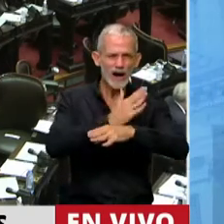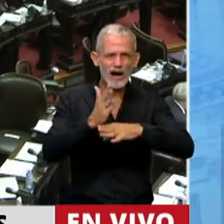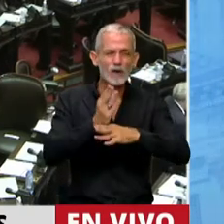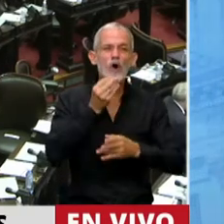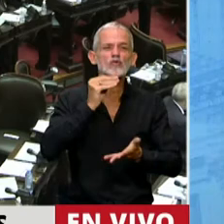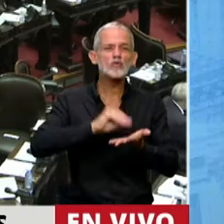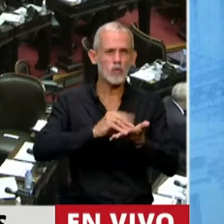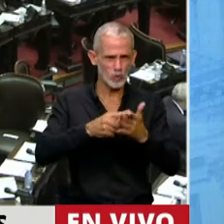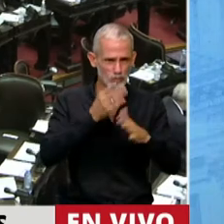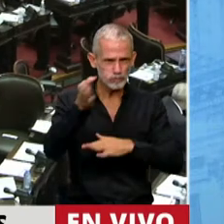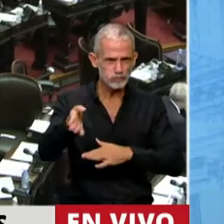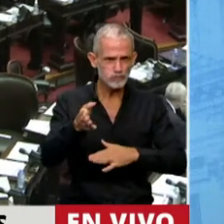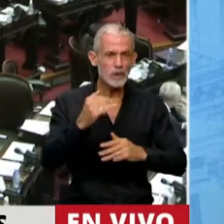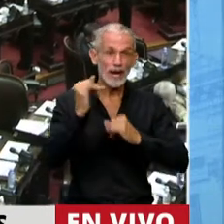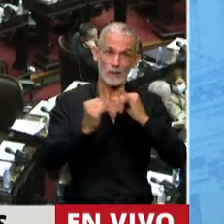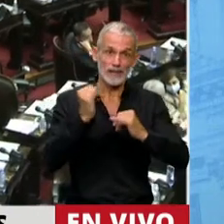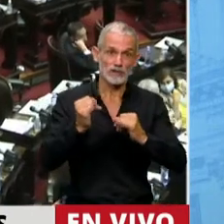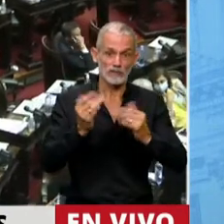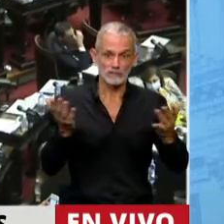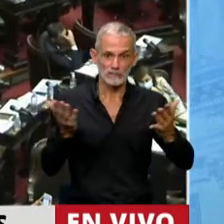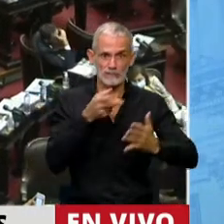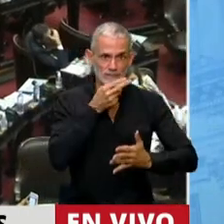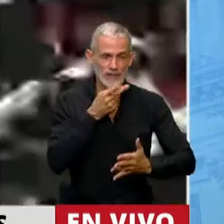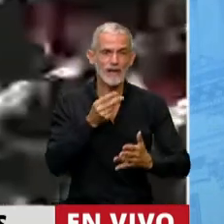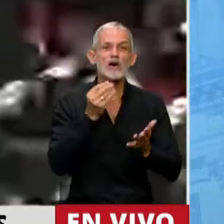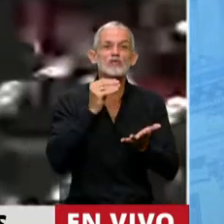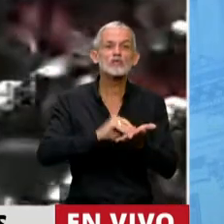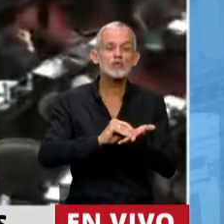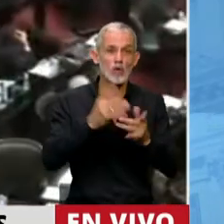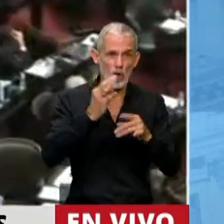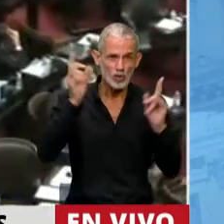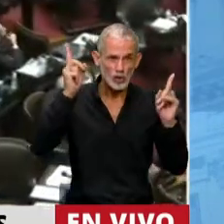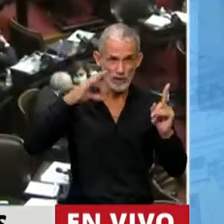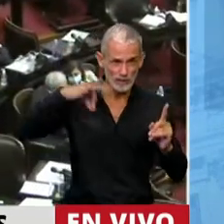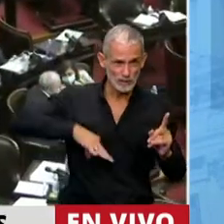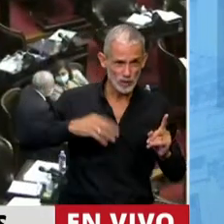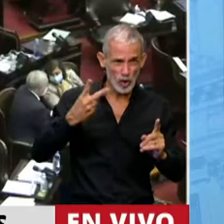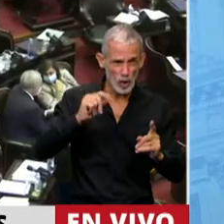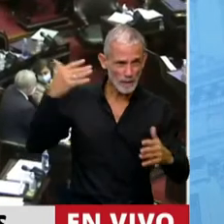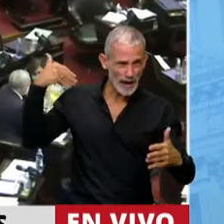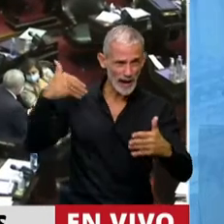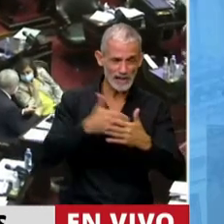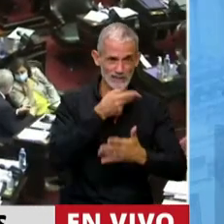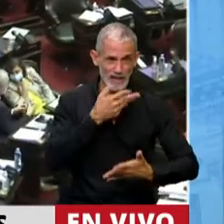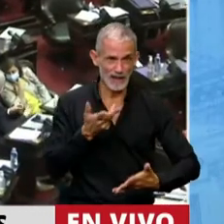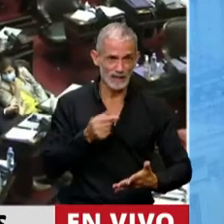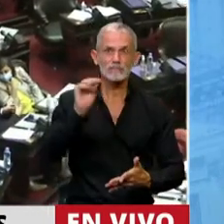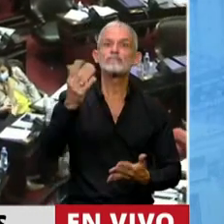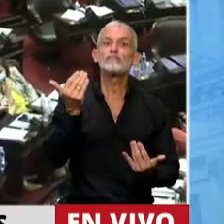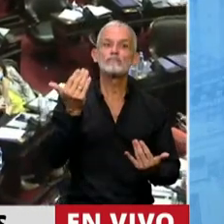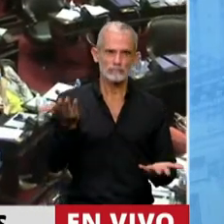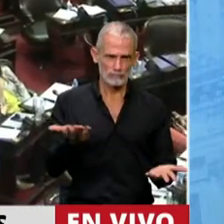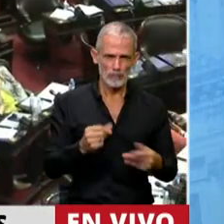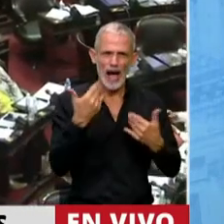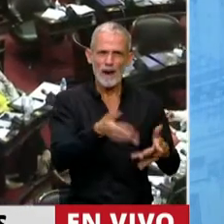Chubut. Y no se las dio. Chubut directamente, los docentes hace 2 meses que no cobran. Y claro que le fueron a pedir explicaciones. Fue a